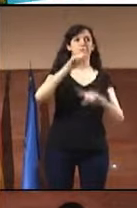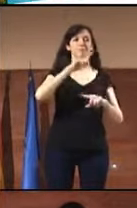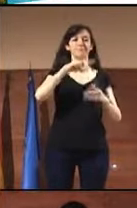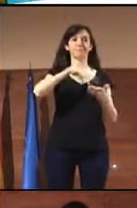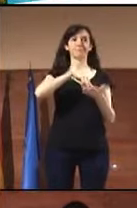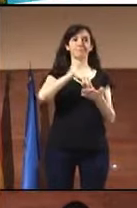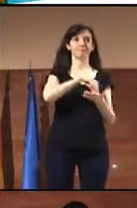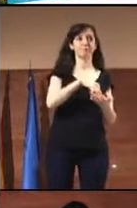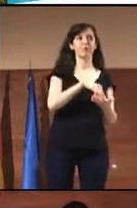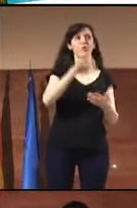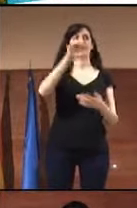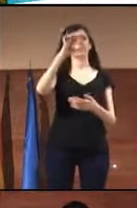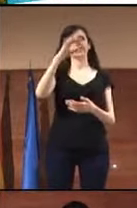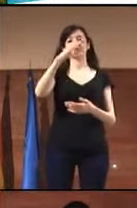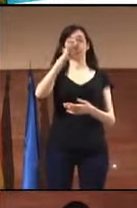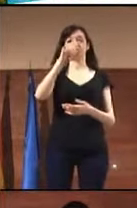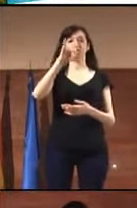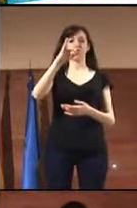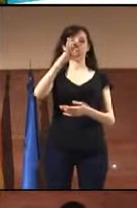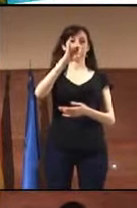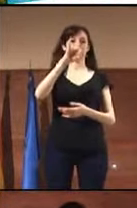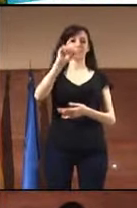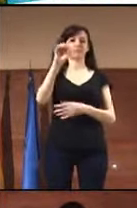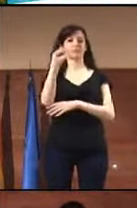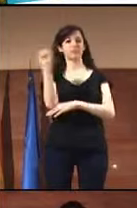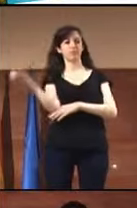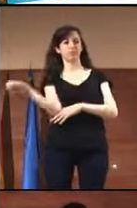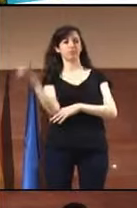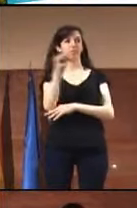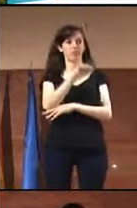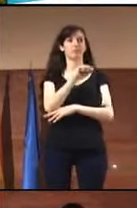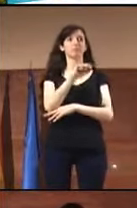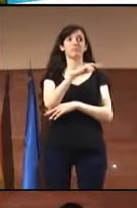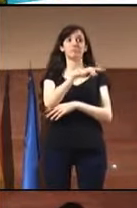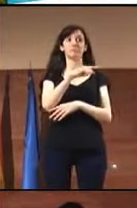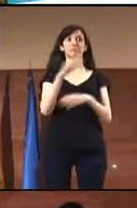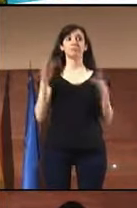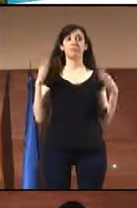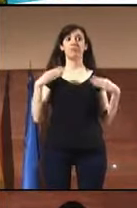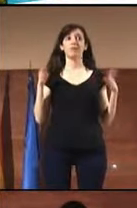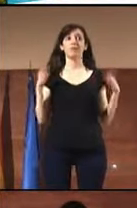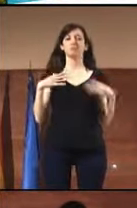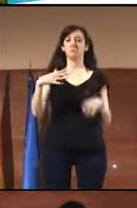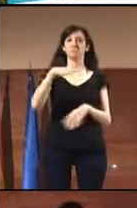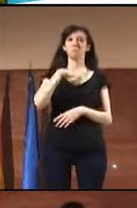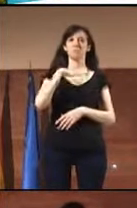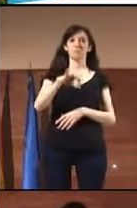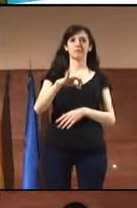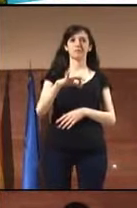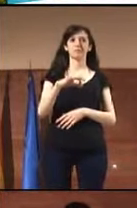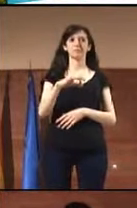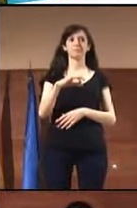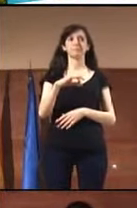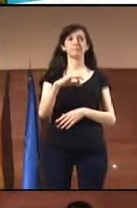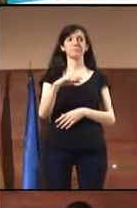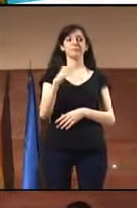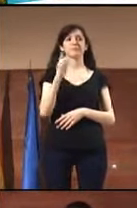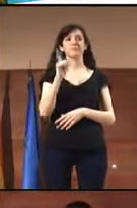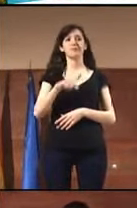cualquier patología que se nos ocurra que puede ser útil este tipo de placas, tenemos la posibilidad de ponérselas. Alargadores de